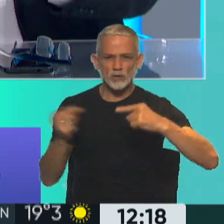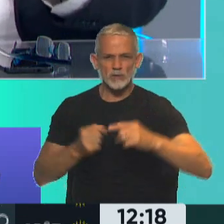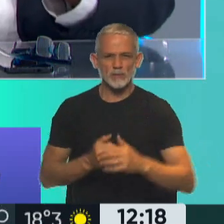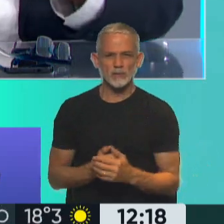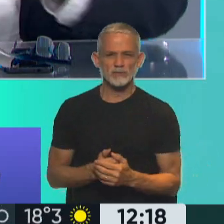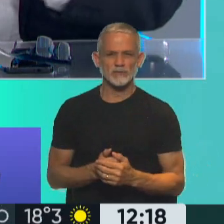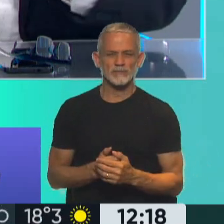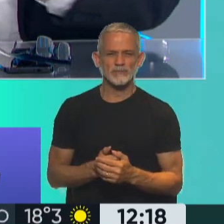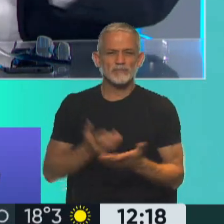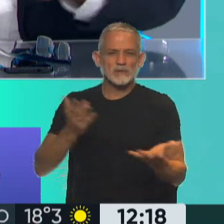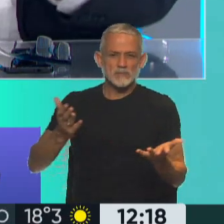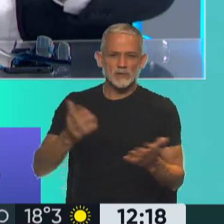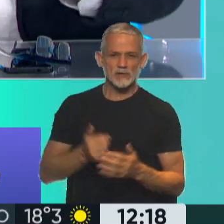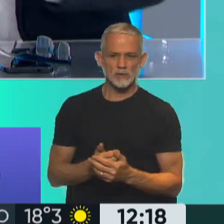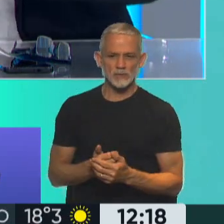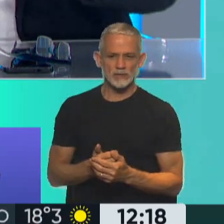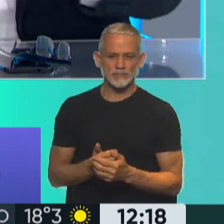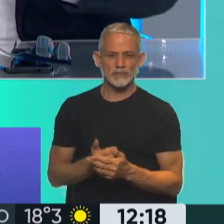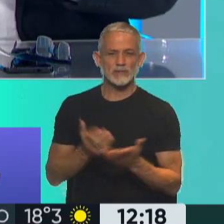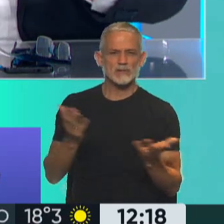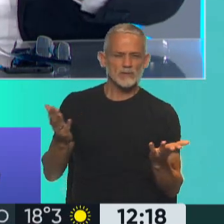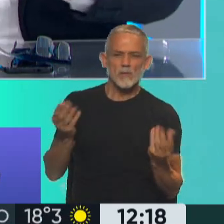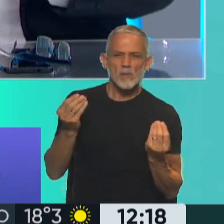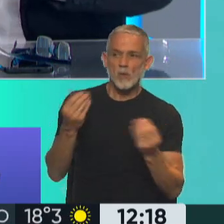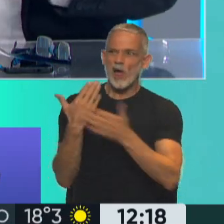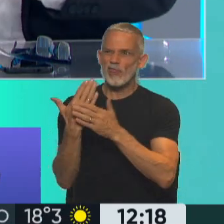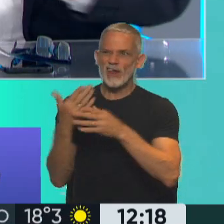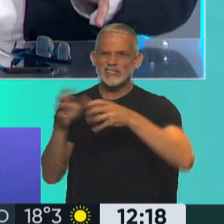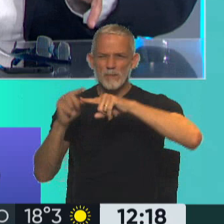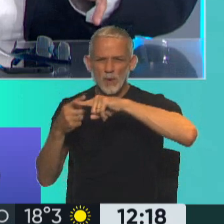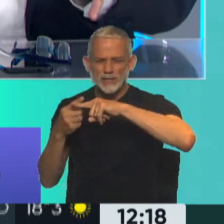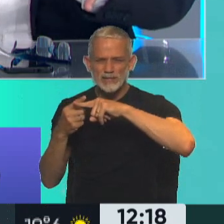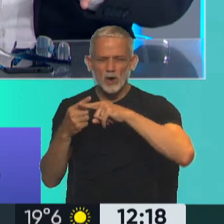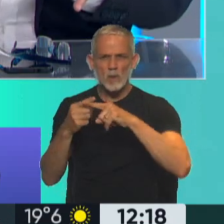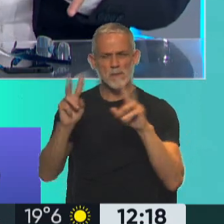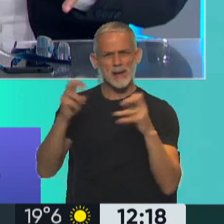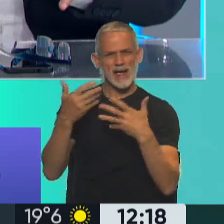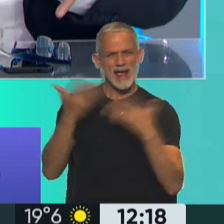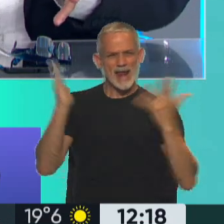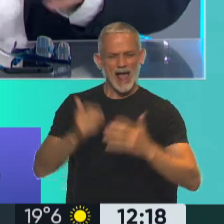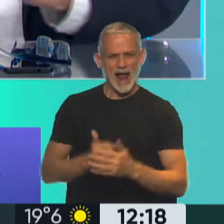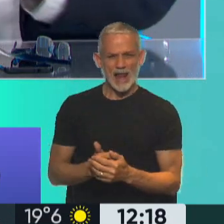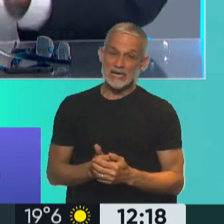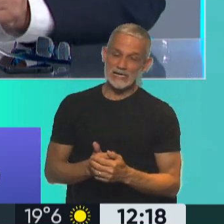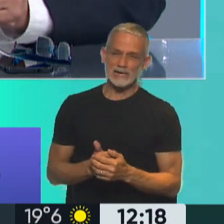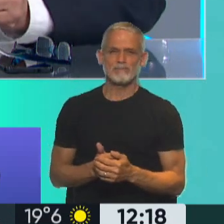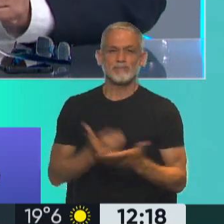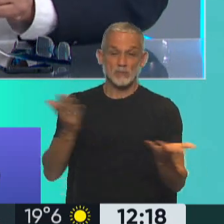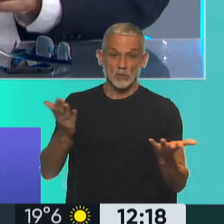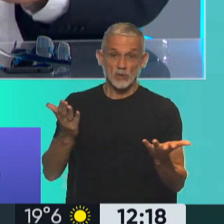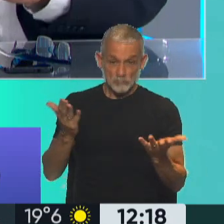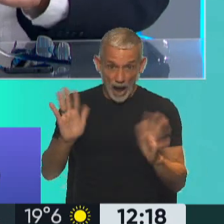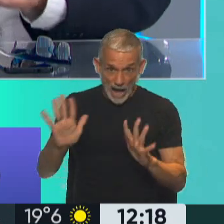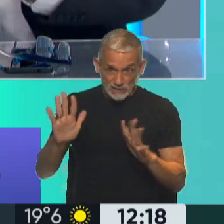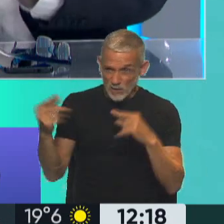ganó la representación de esa centro-derecha o derecha en los términos más generales que lo podemos asumir. Ahora, ¿están disputando